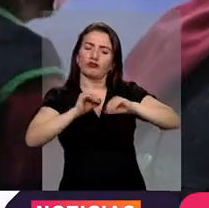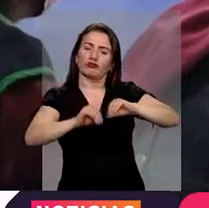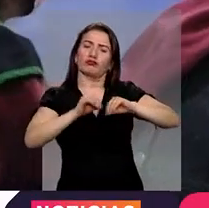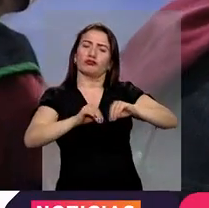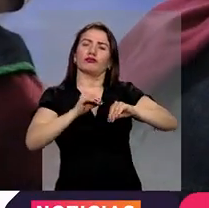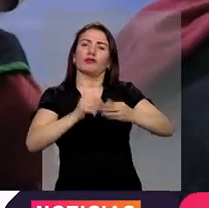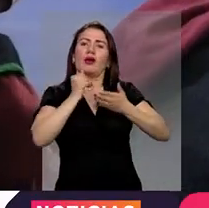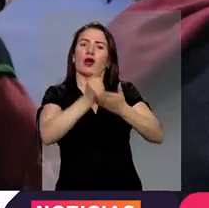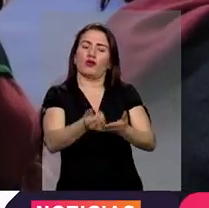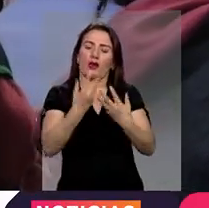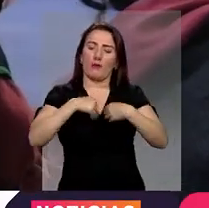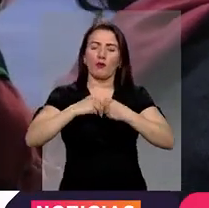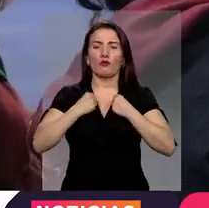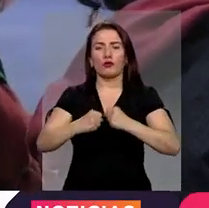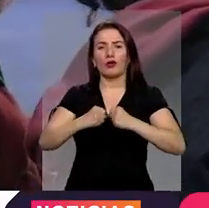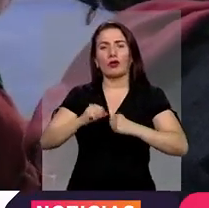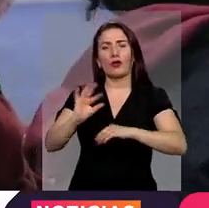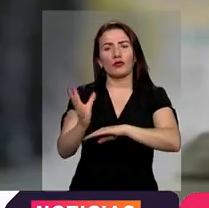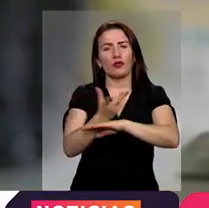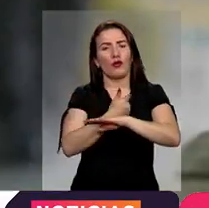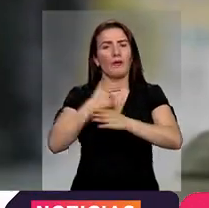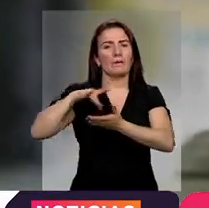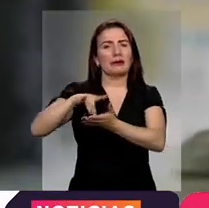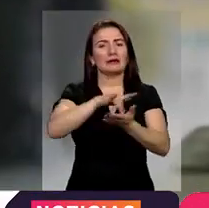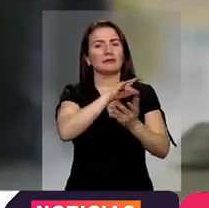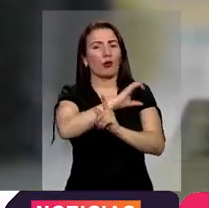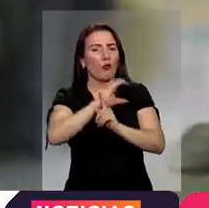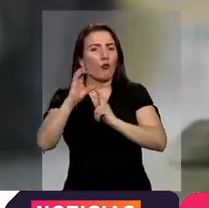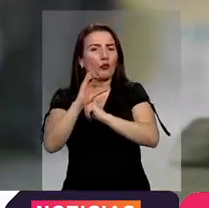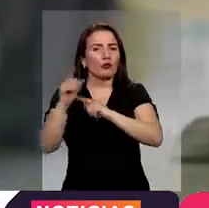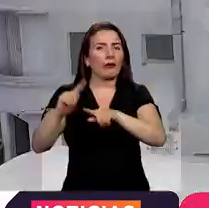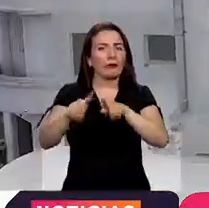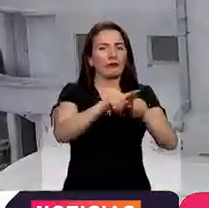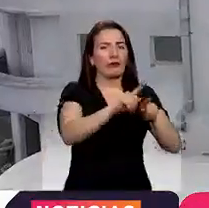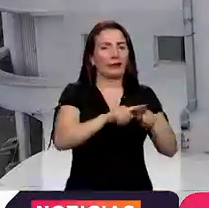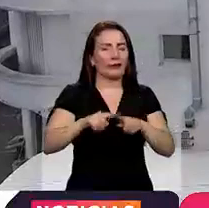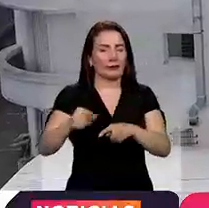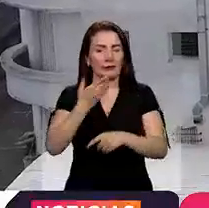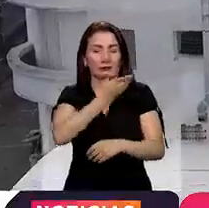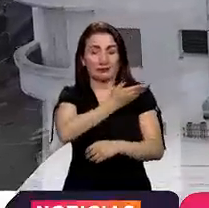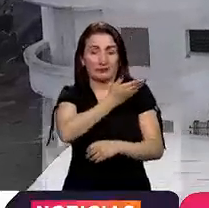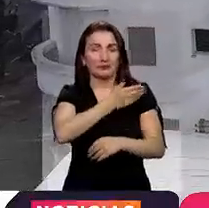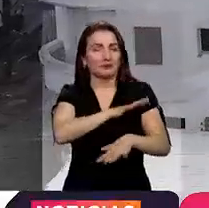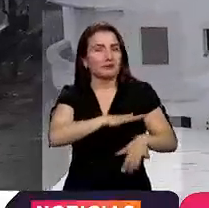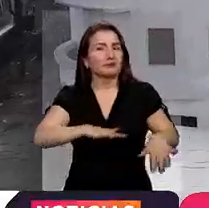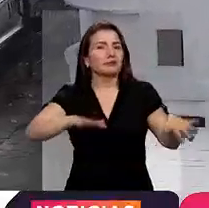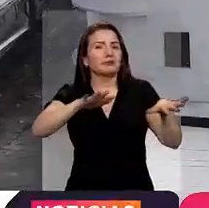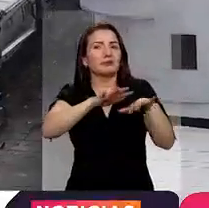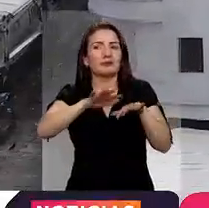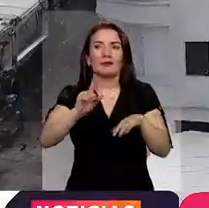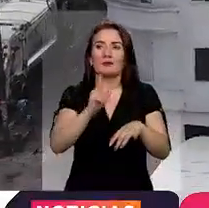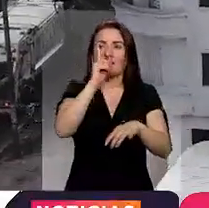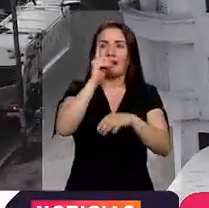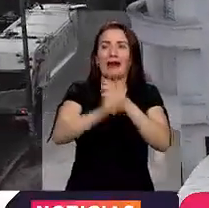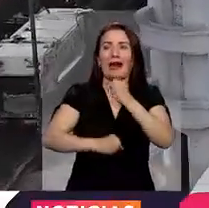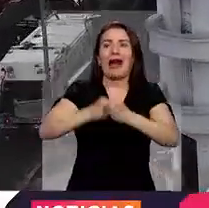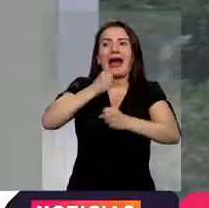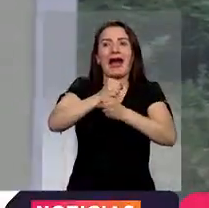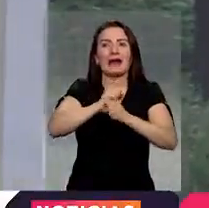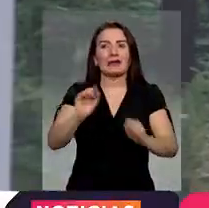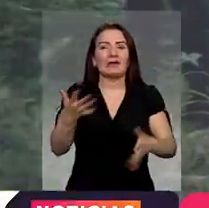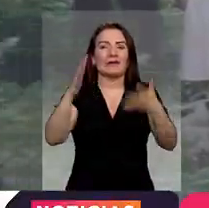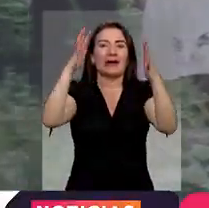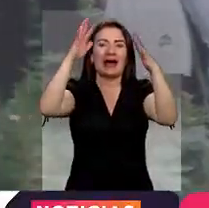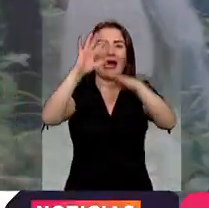circulación, apropiación, creación y participación en diferentes áreas artísticas. Este espacio celebra su primer año con una feria de